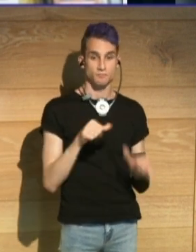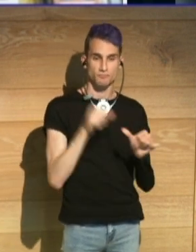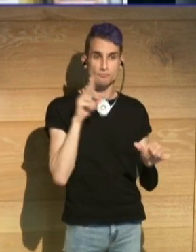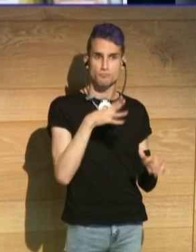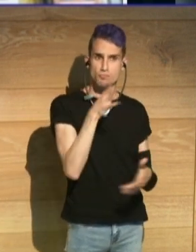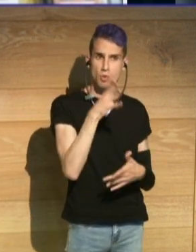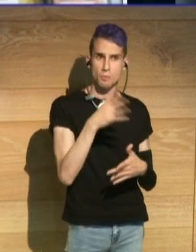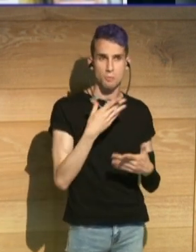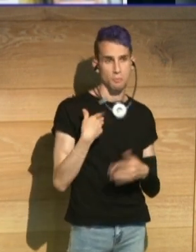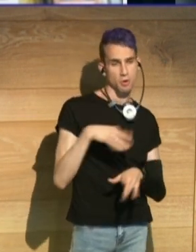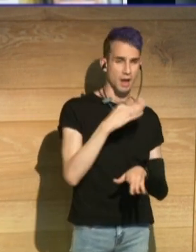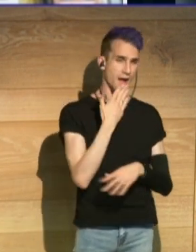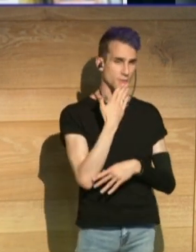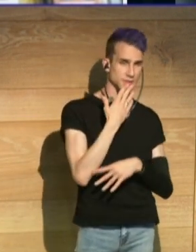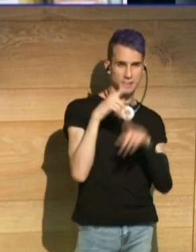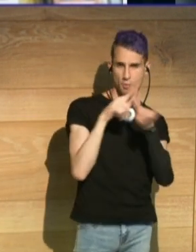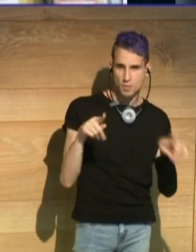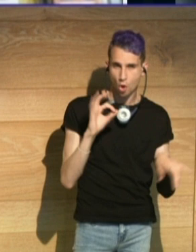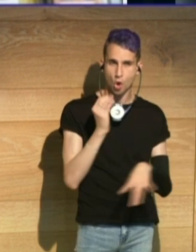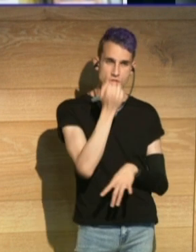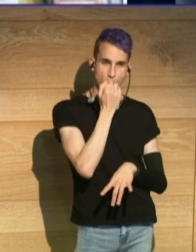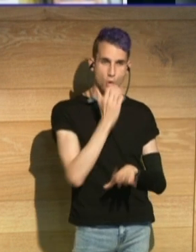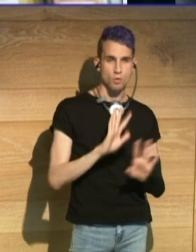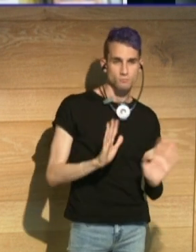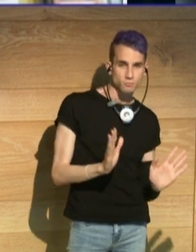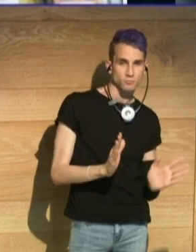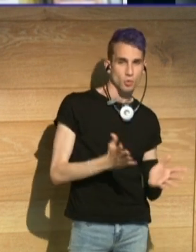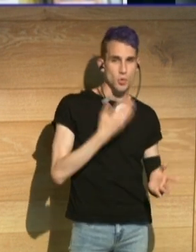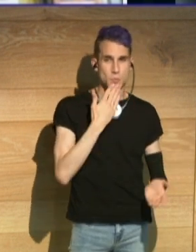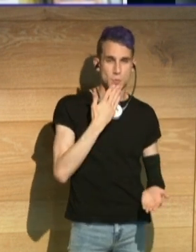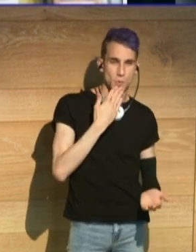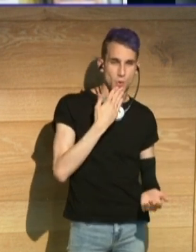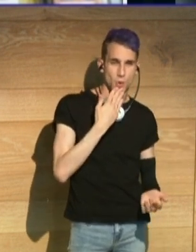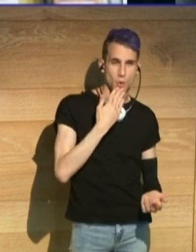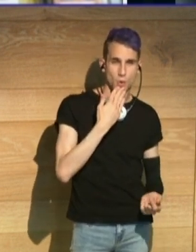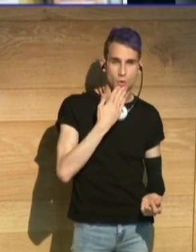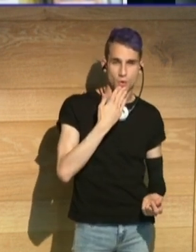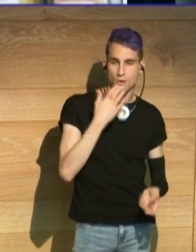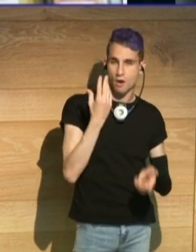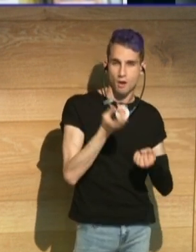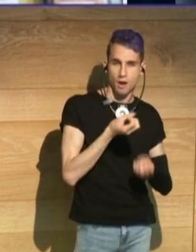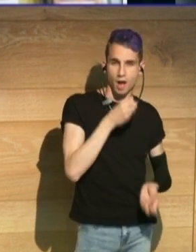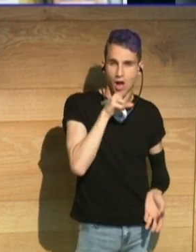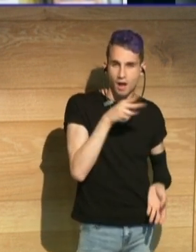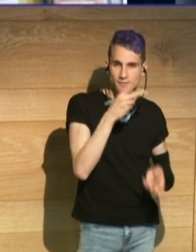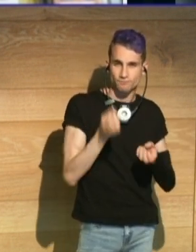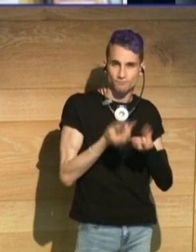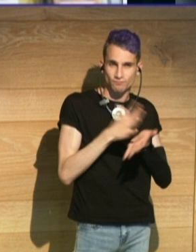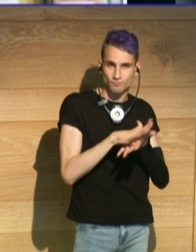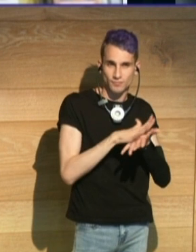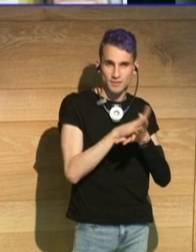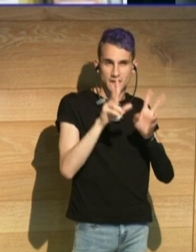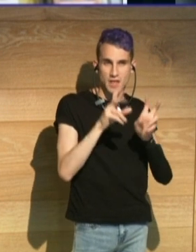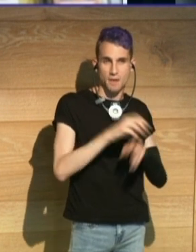especie de prohibición, de tabú, como hablar de Mussolini, de